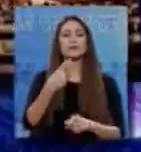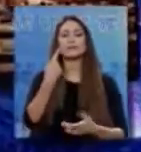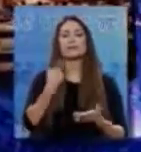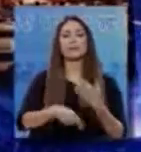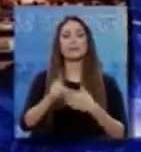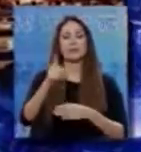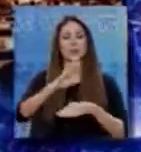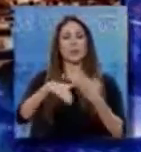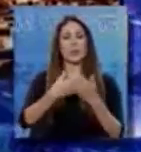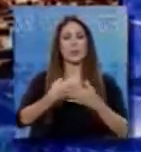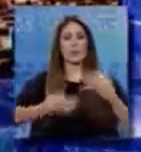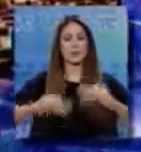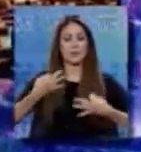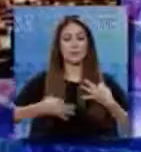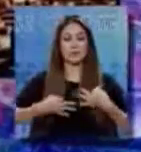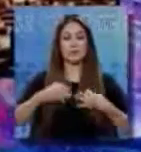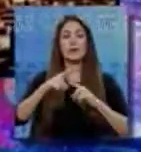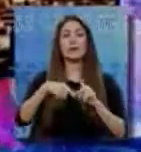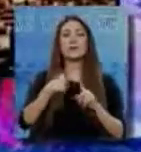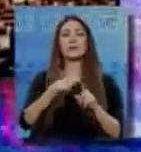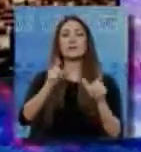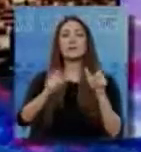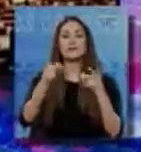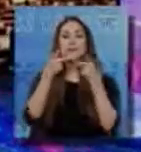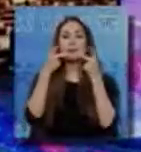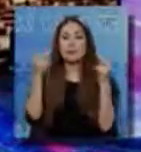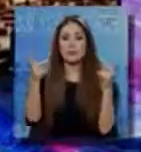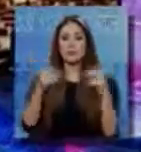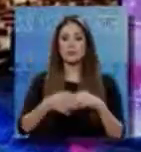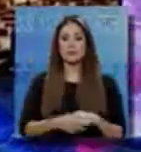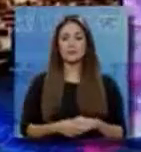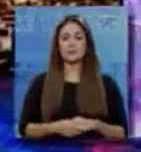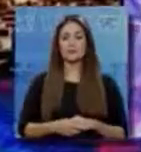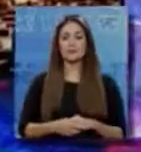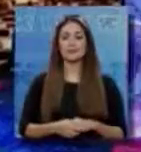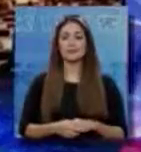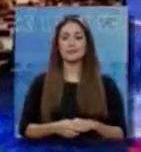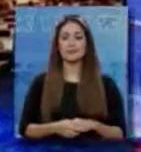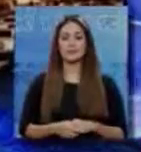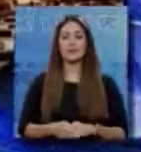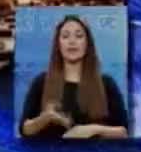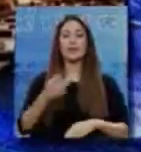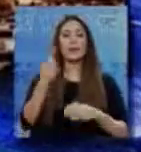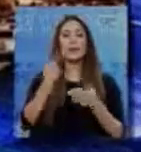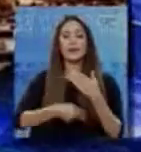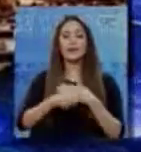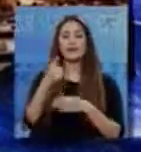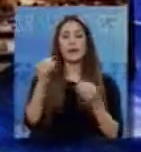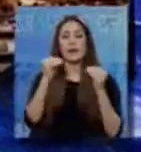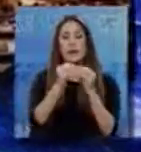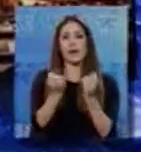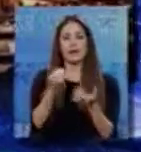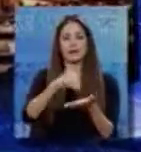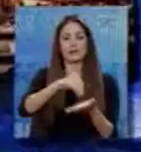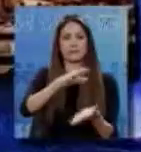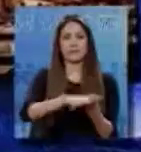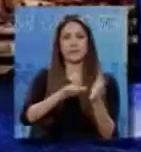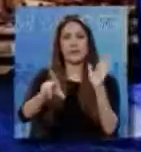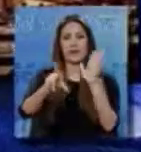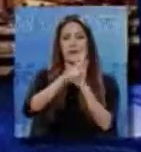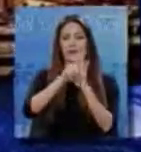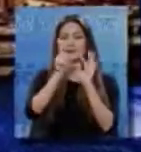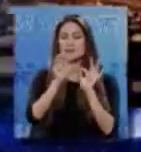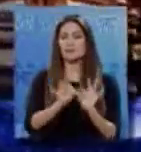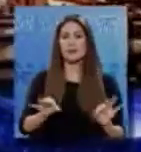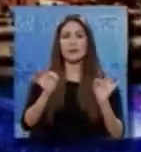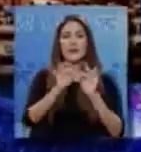jurídicas a los organismos y entidades del sector público, con carácter vinculante, sobre la inteligencia o aplicación de la ley, en